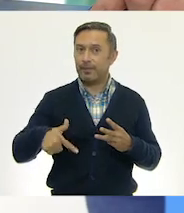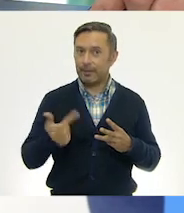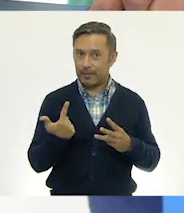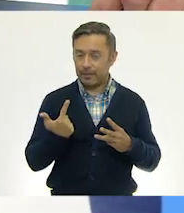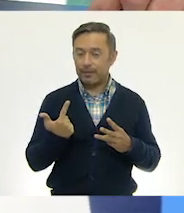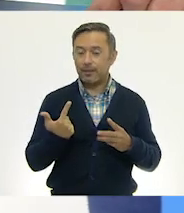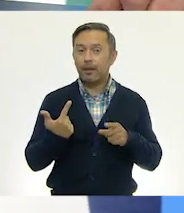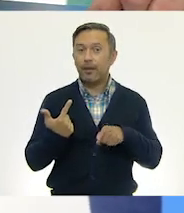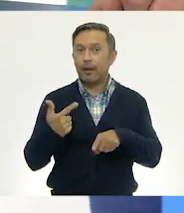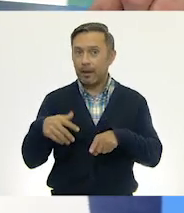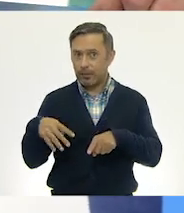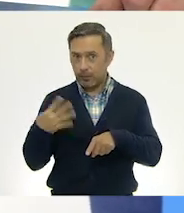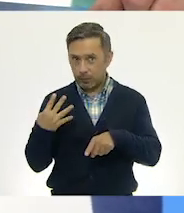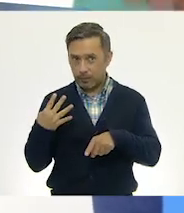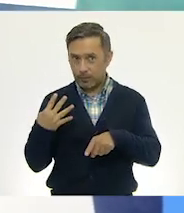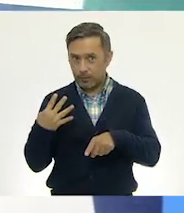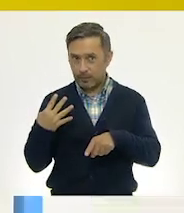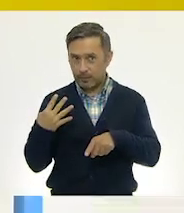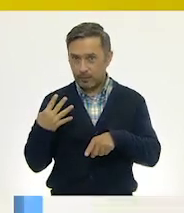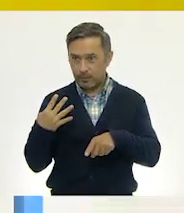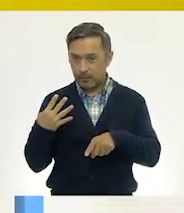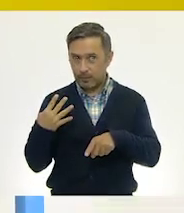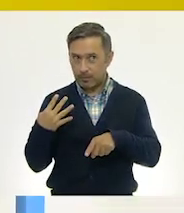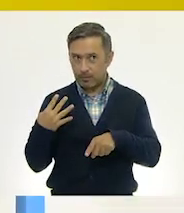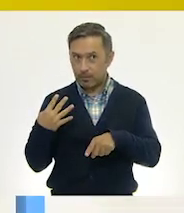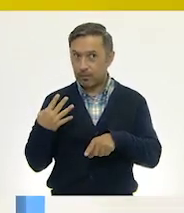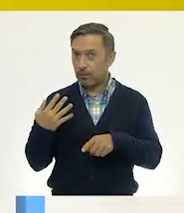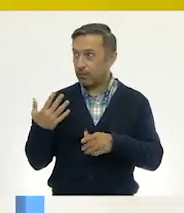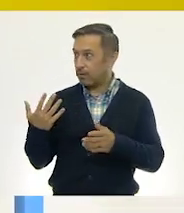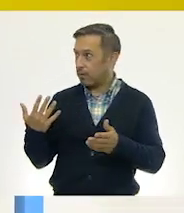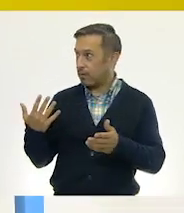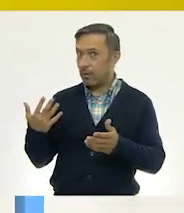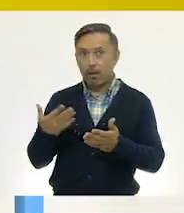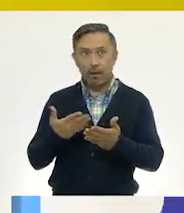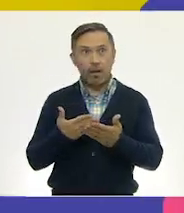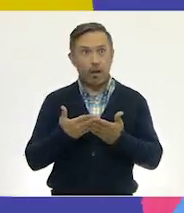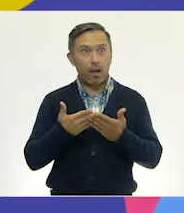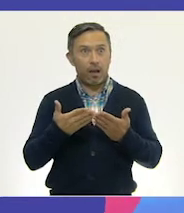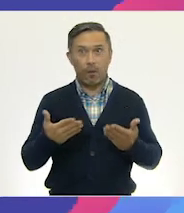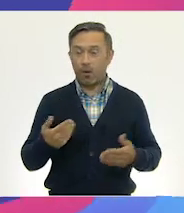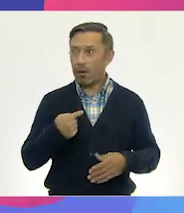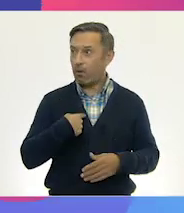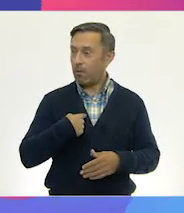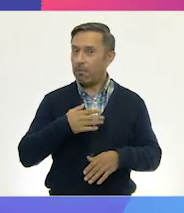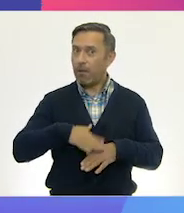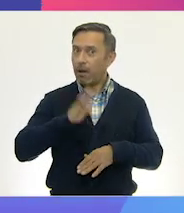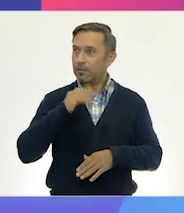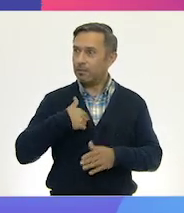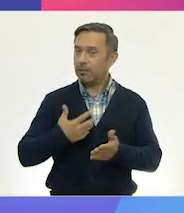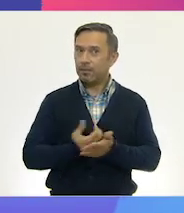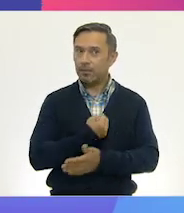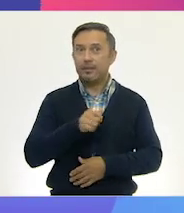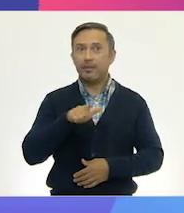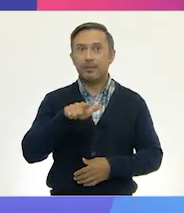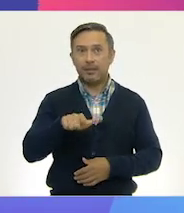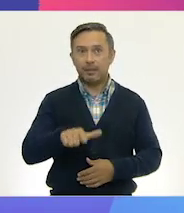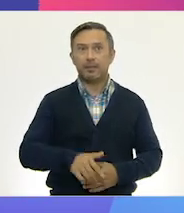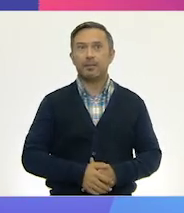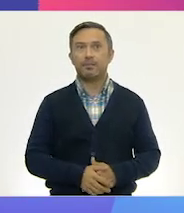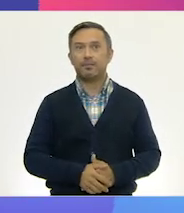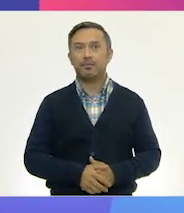13, 14. Esta vez tuve más yo. A ver, vamos 17. A anotar. Tú tuviste